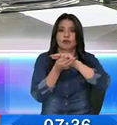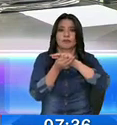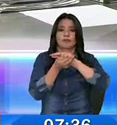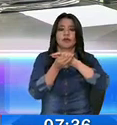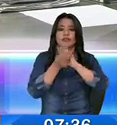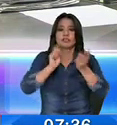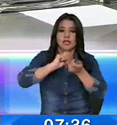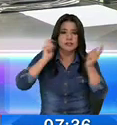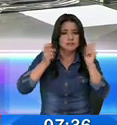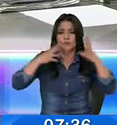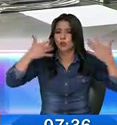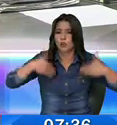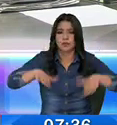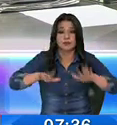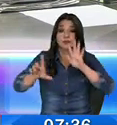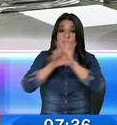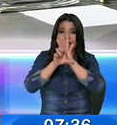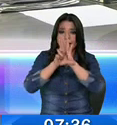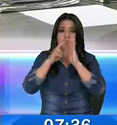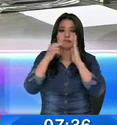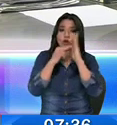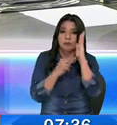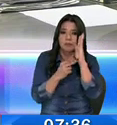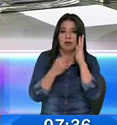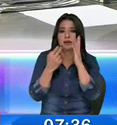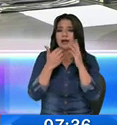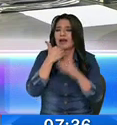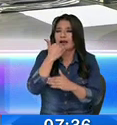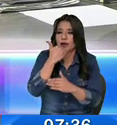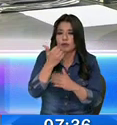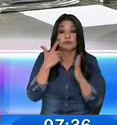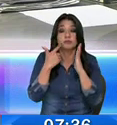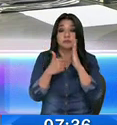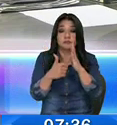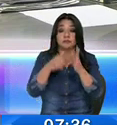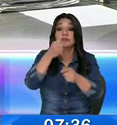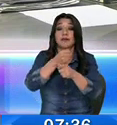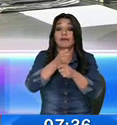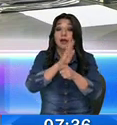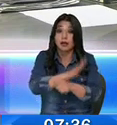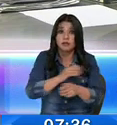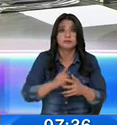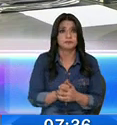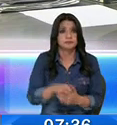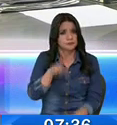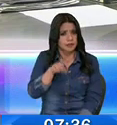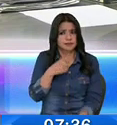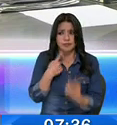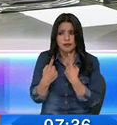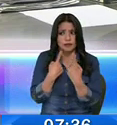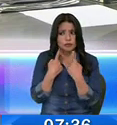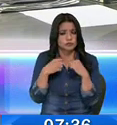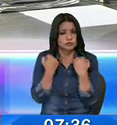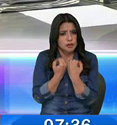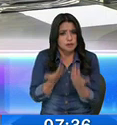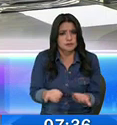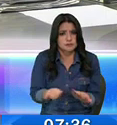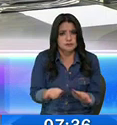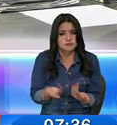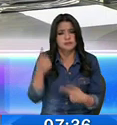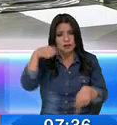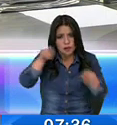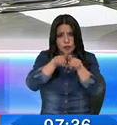cualesquiera legislación y en el caso particular del trabajo demanda de este diálogo social de un